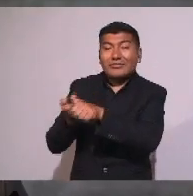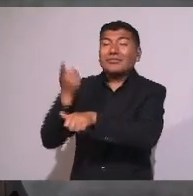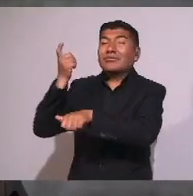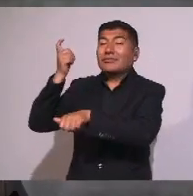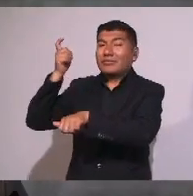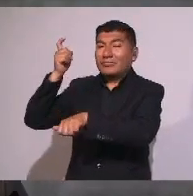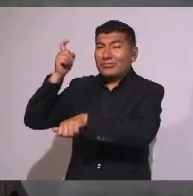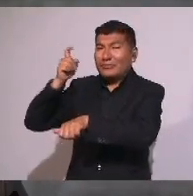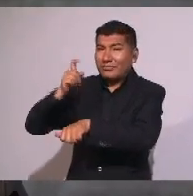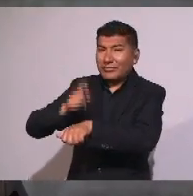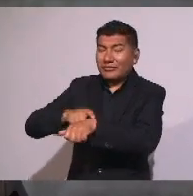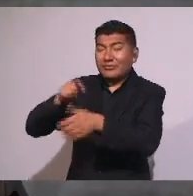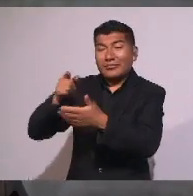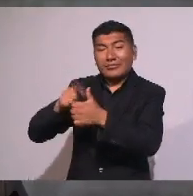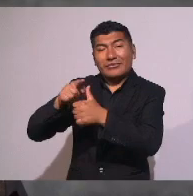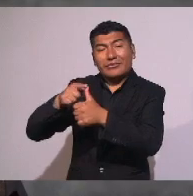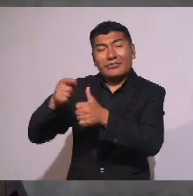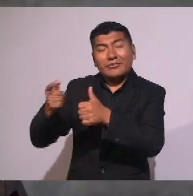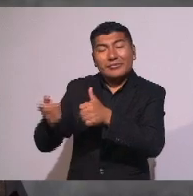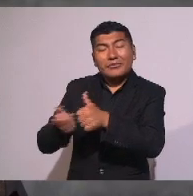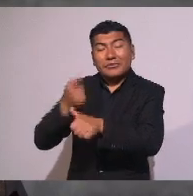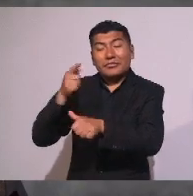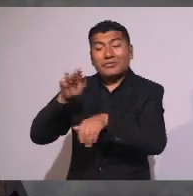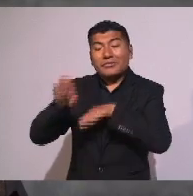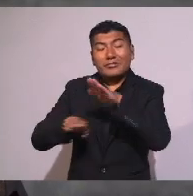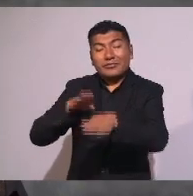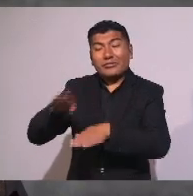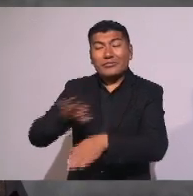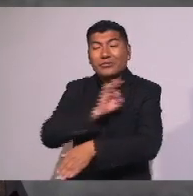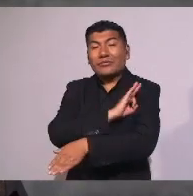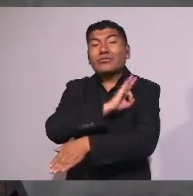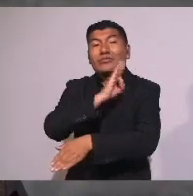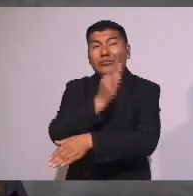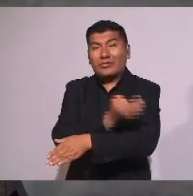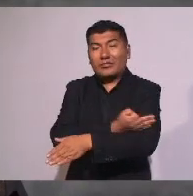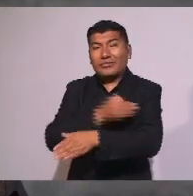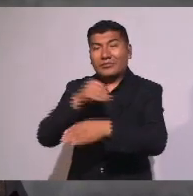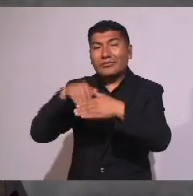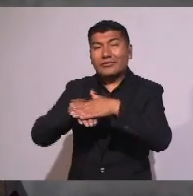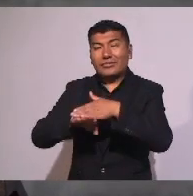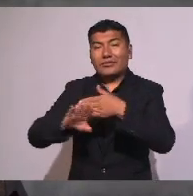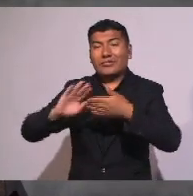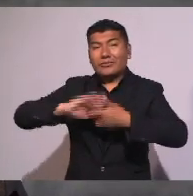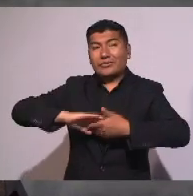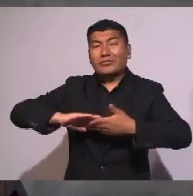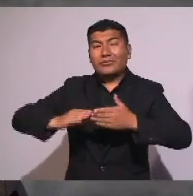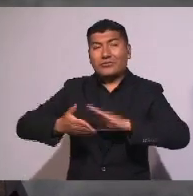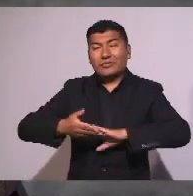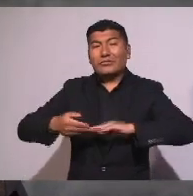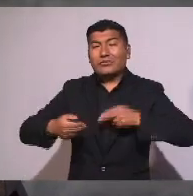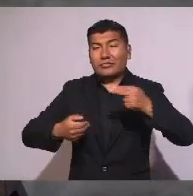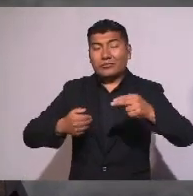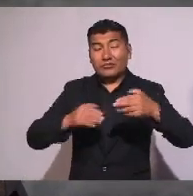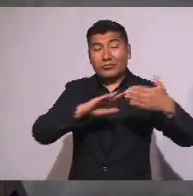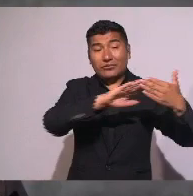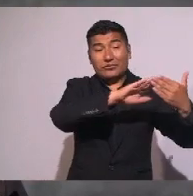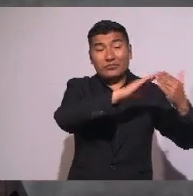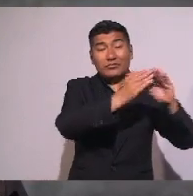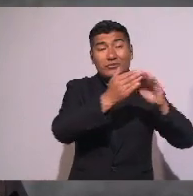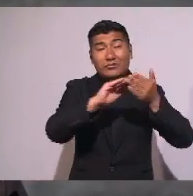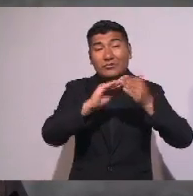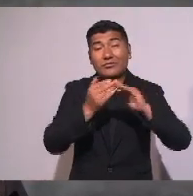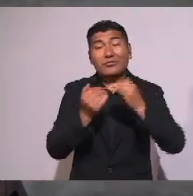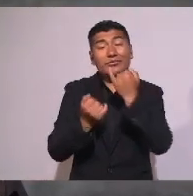sido el primer paso fuerte del Señor en la historia. Al pueblo de Israel,